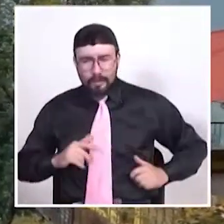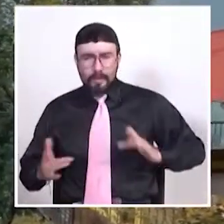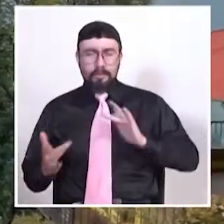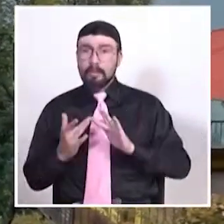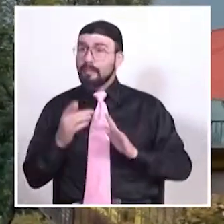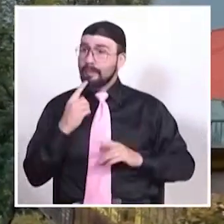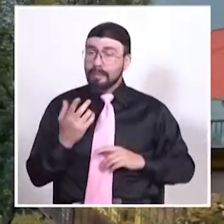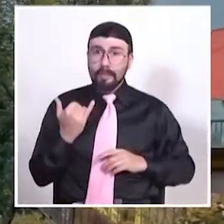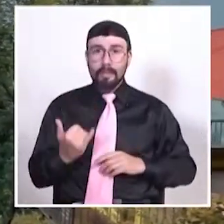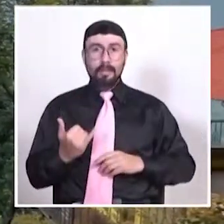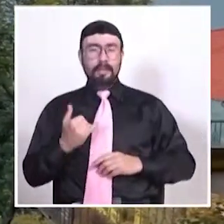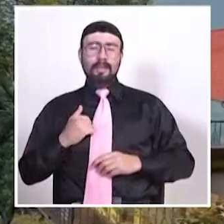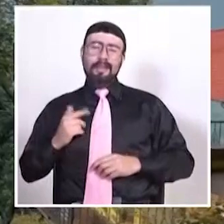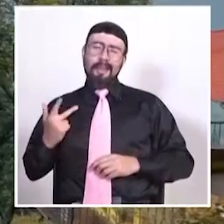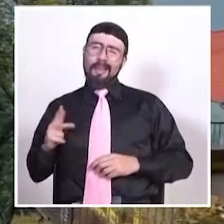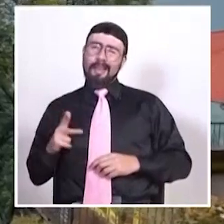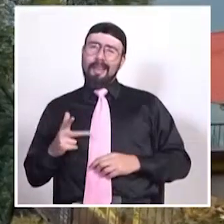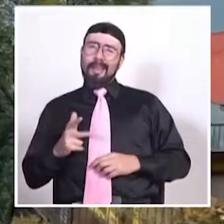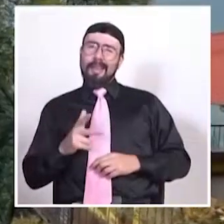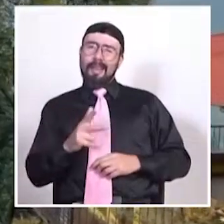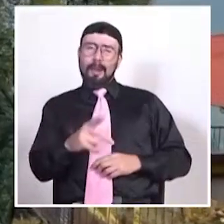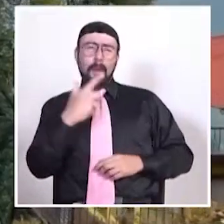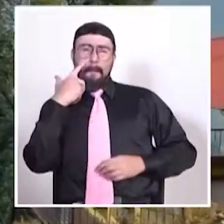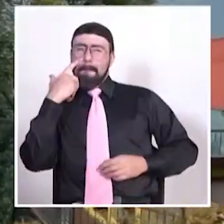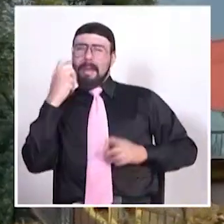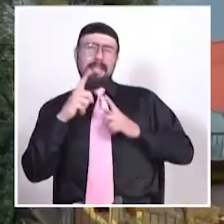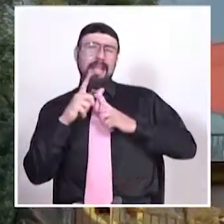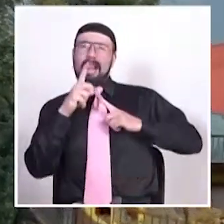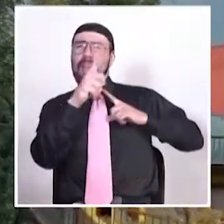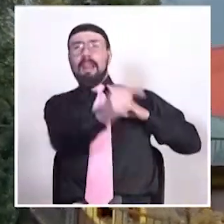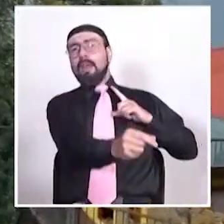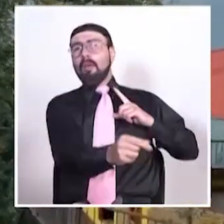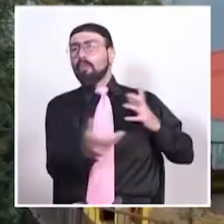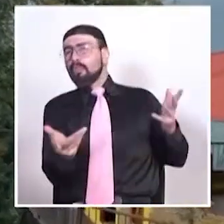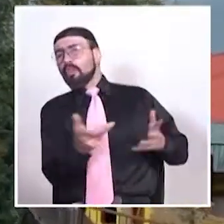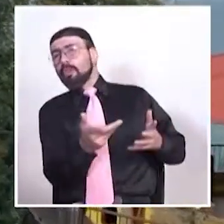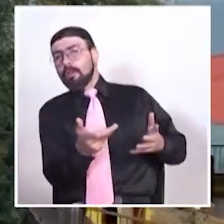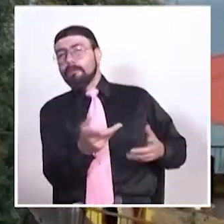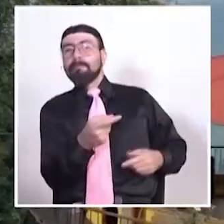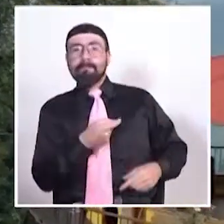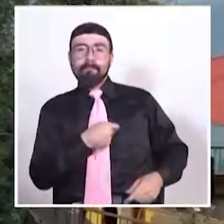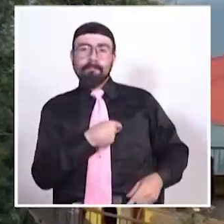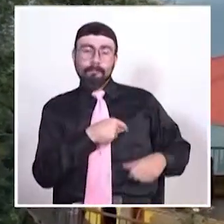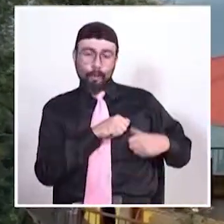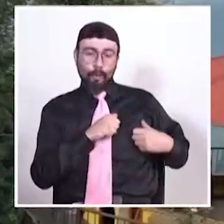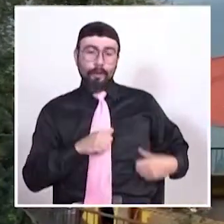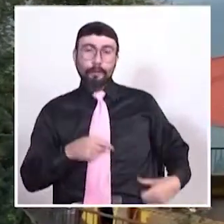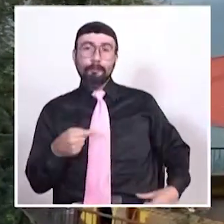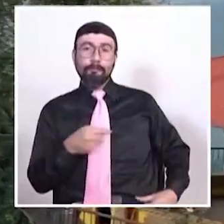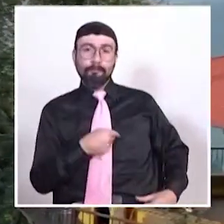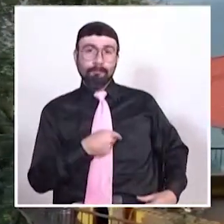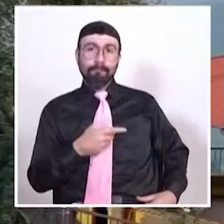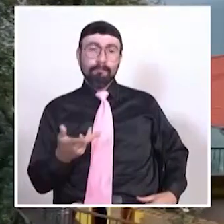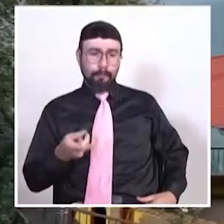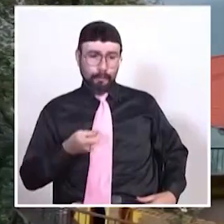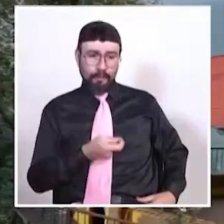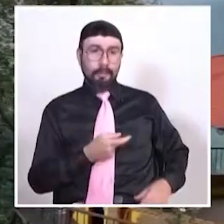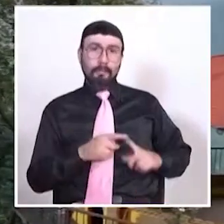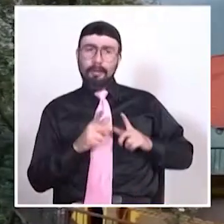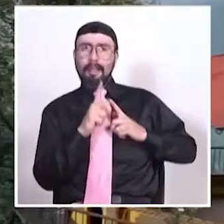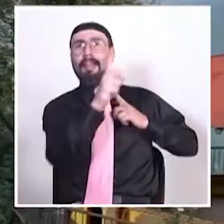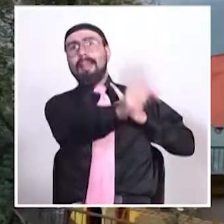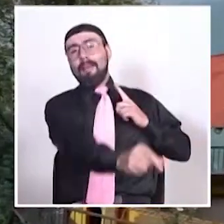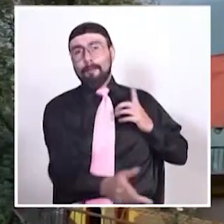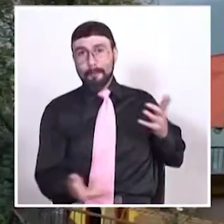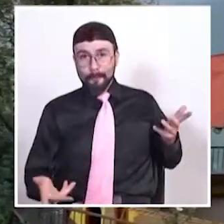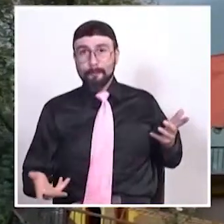camino más largo para recorrer es para llegar a nuestro propio corazón, tan cerquita. Pero no nos lo enseñaron,